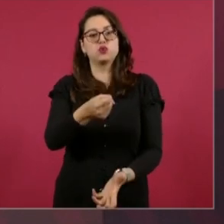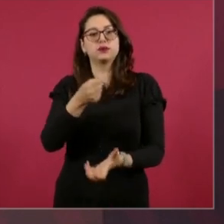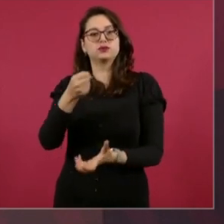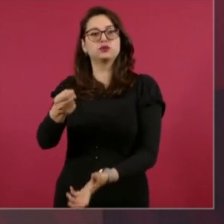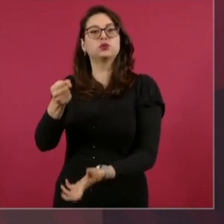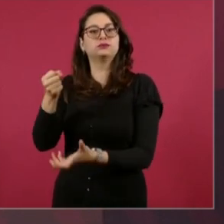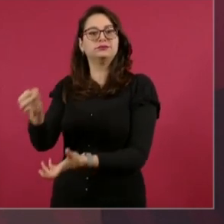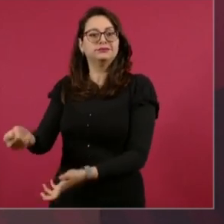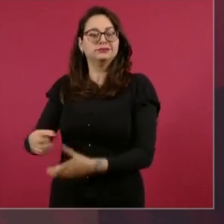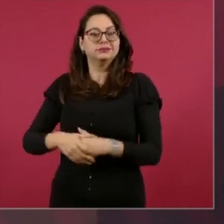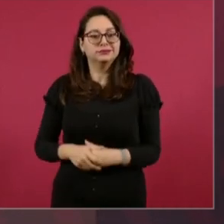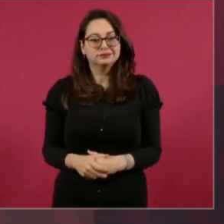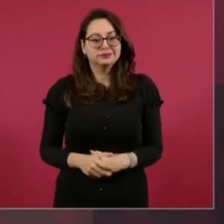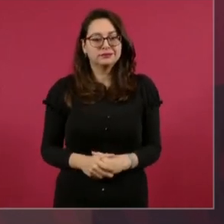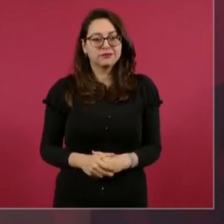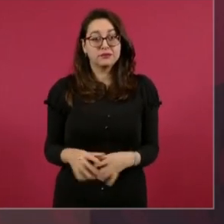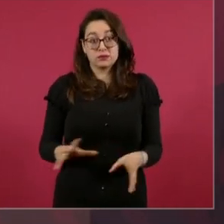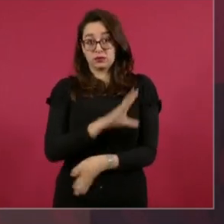mantenimiento